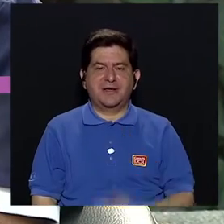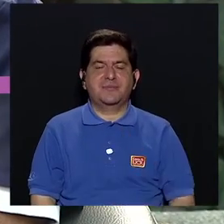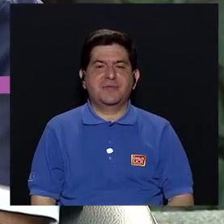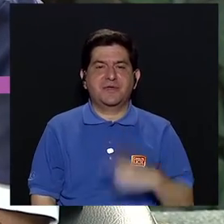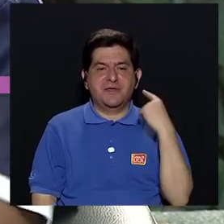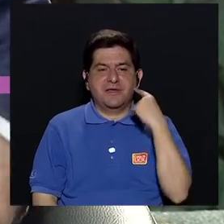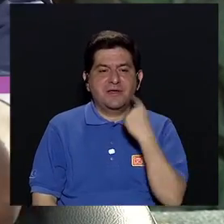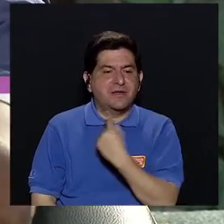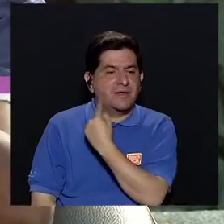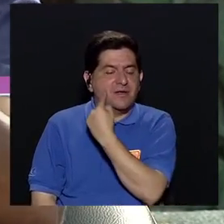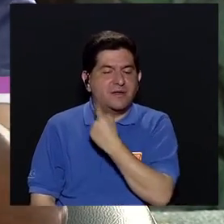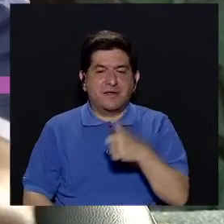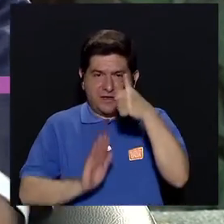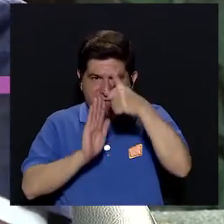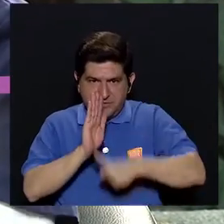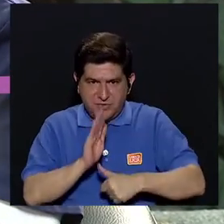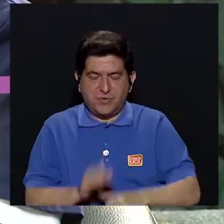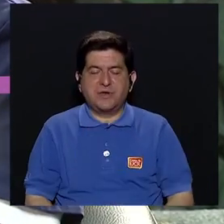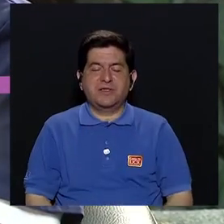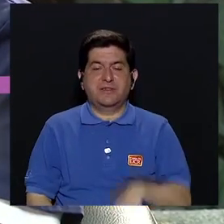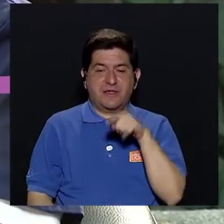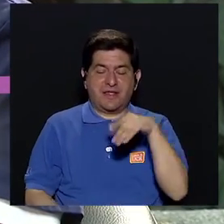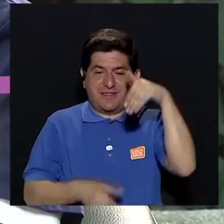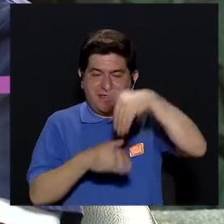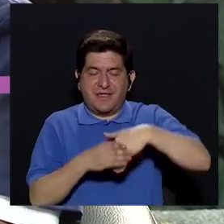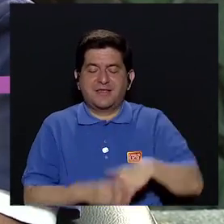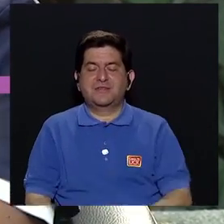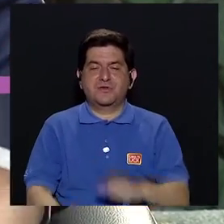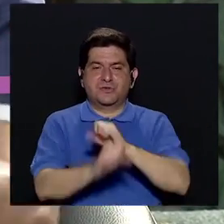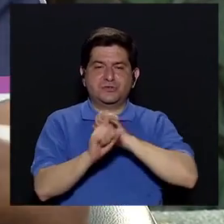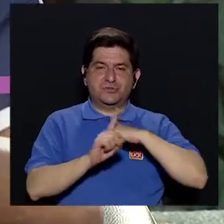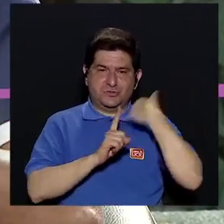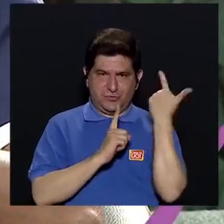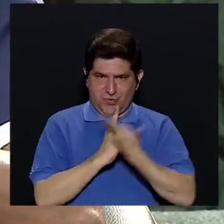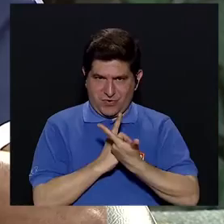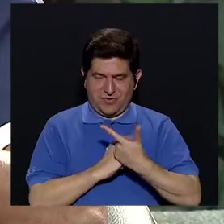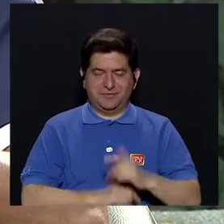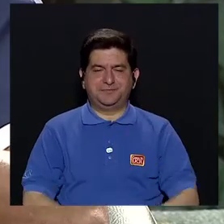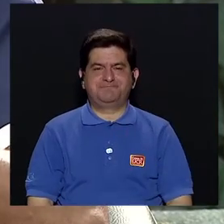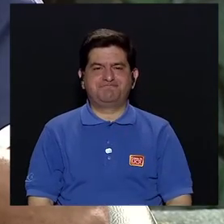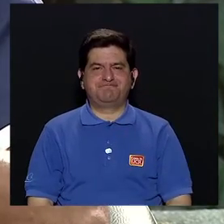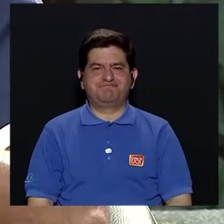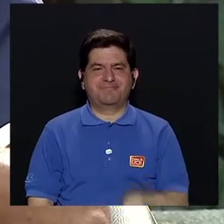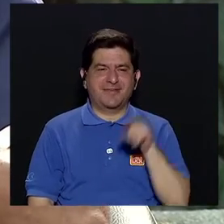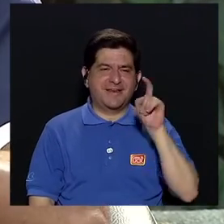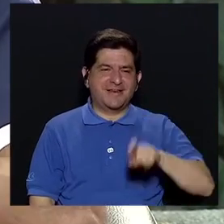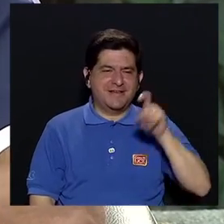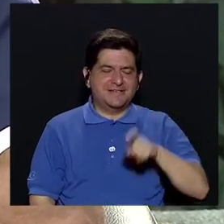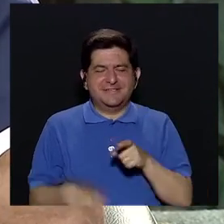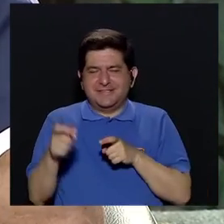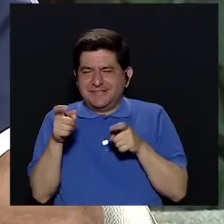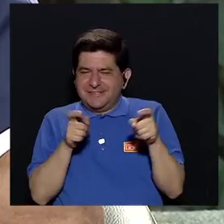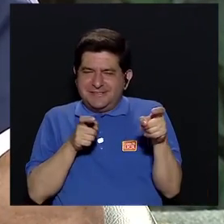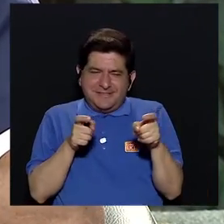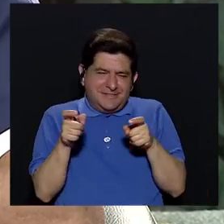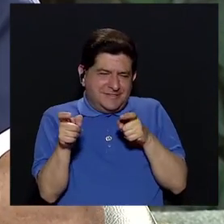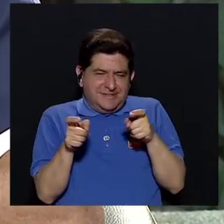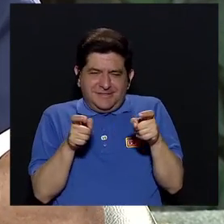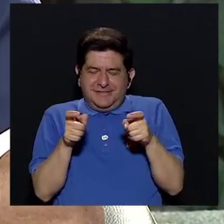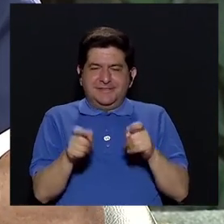mandíbula en la seguridad social, ¿verdad? Entonces ahí se tiene que manejar también